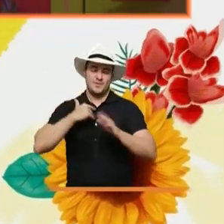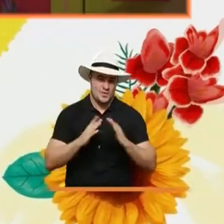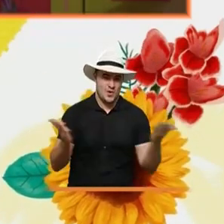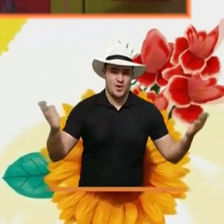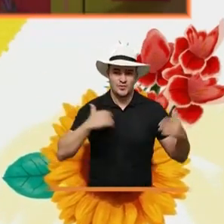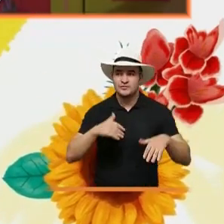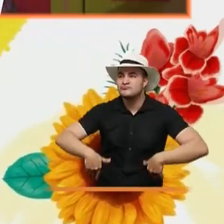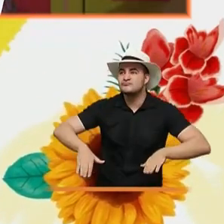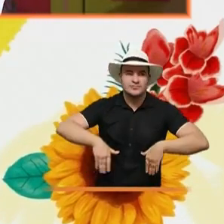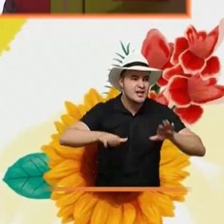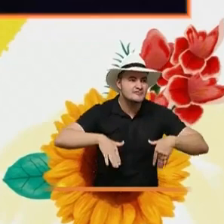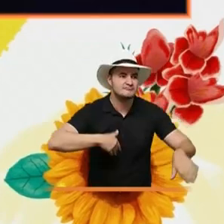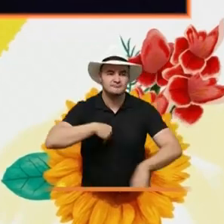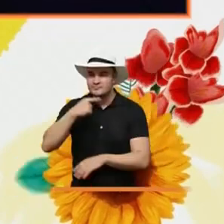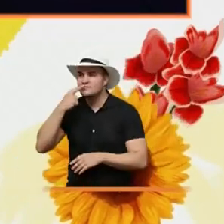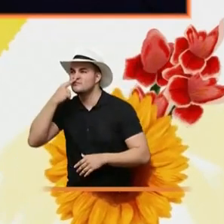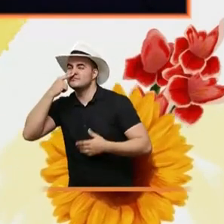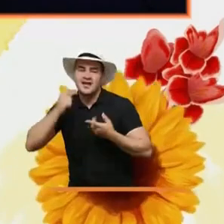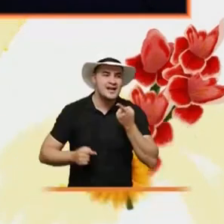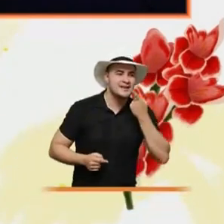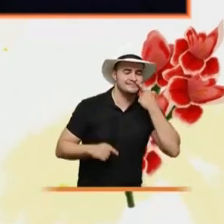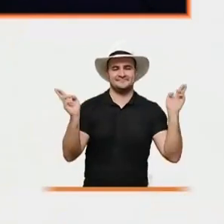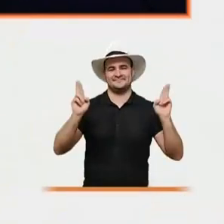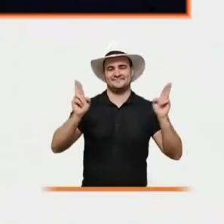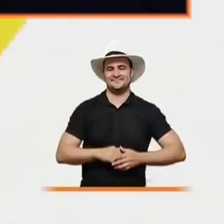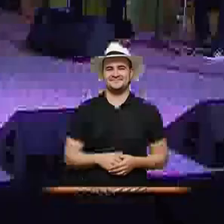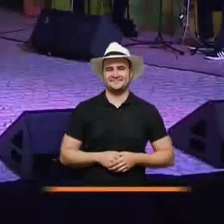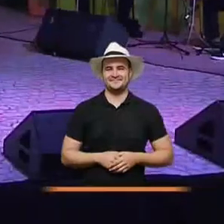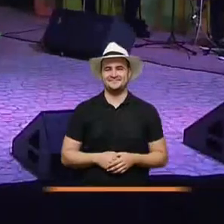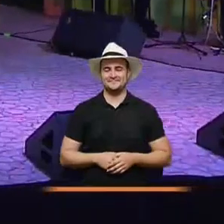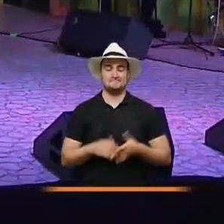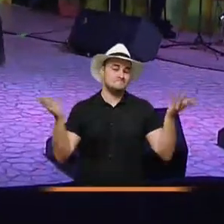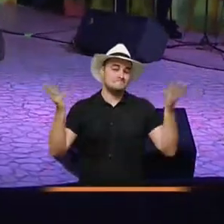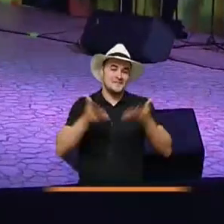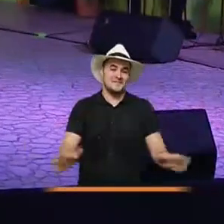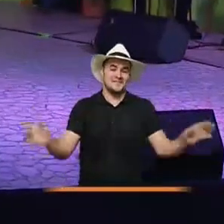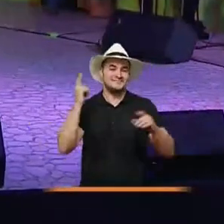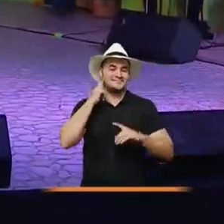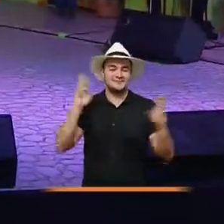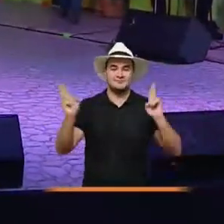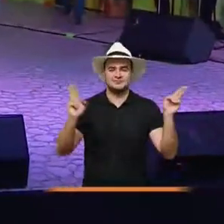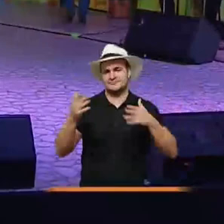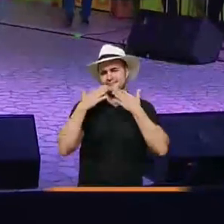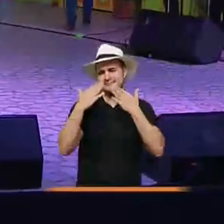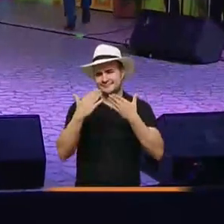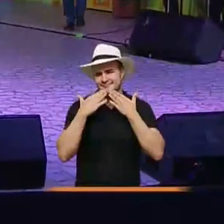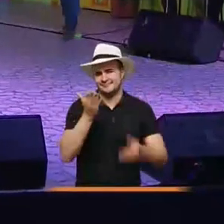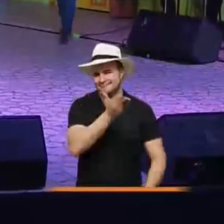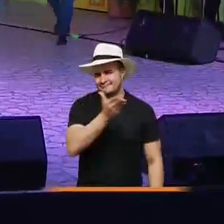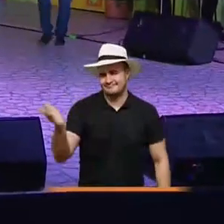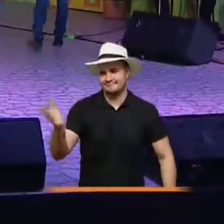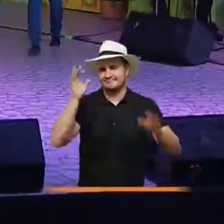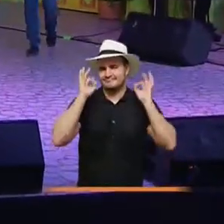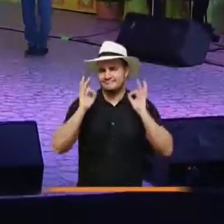olfato de un perro gracia de maná suena la campana gracias a ustedes probadores